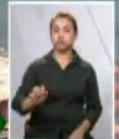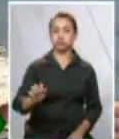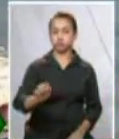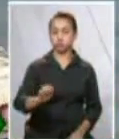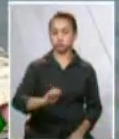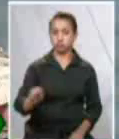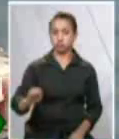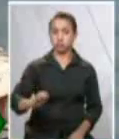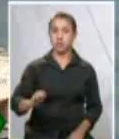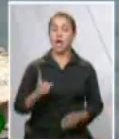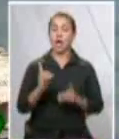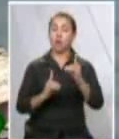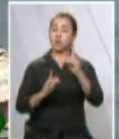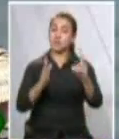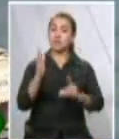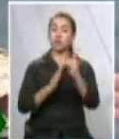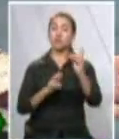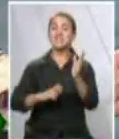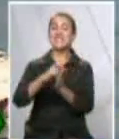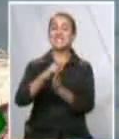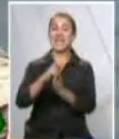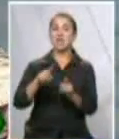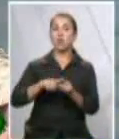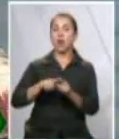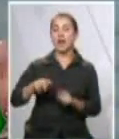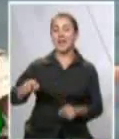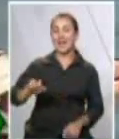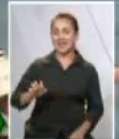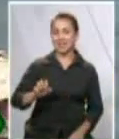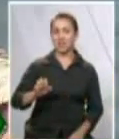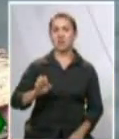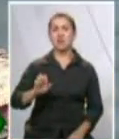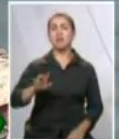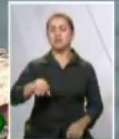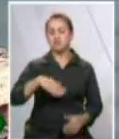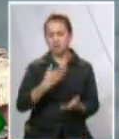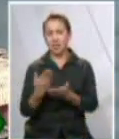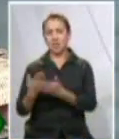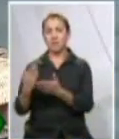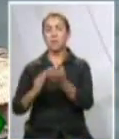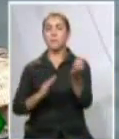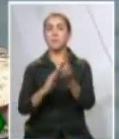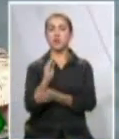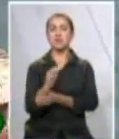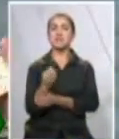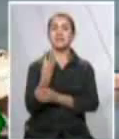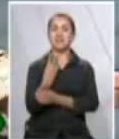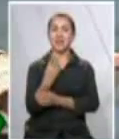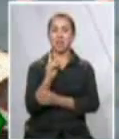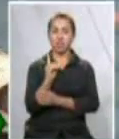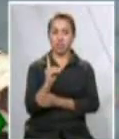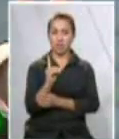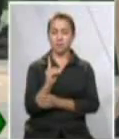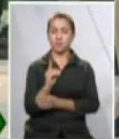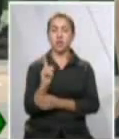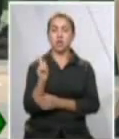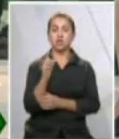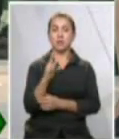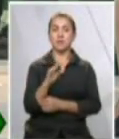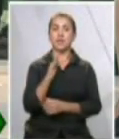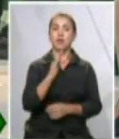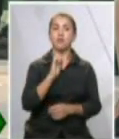hay algunos desarrollos de silla eléctrica, hay cada vez más desarrollo en prótesis 3D, no solo